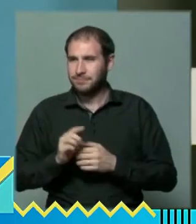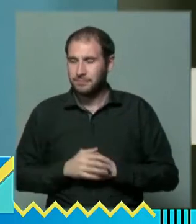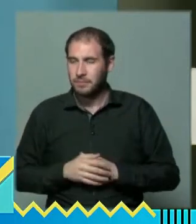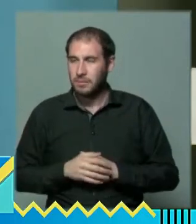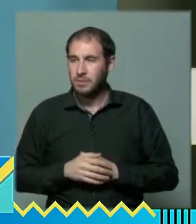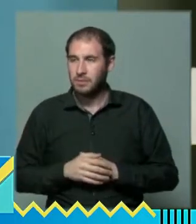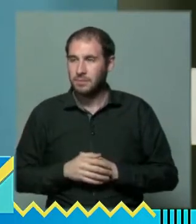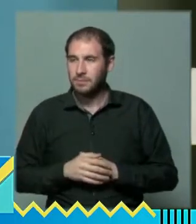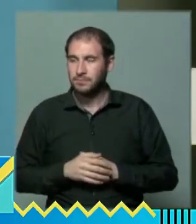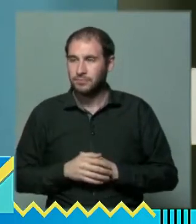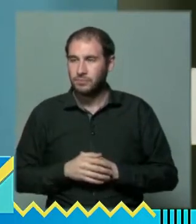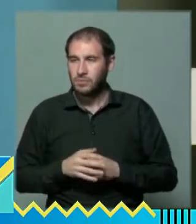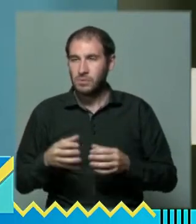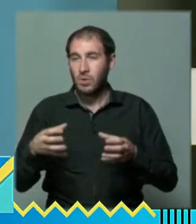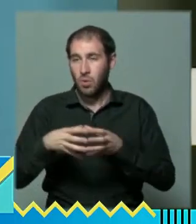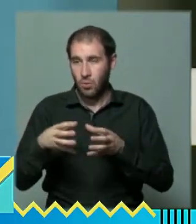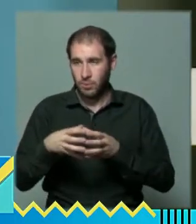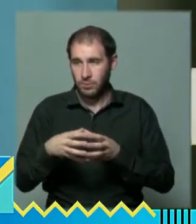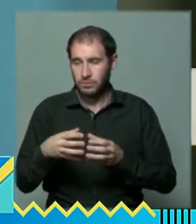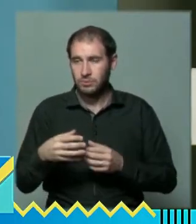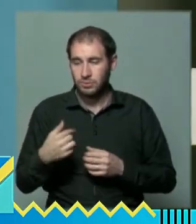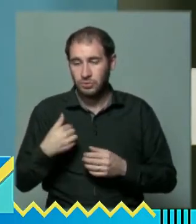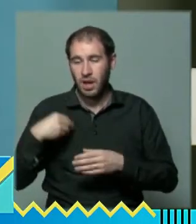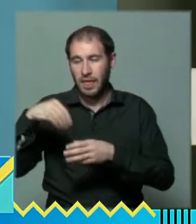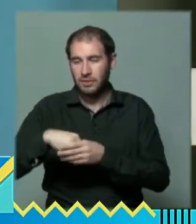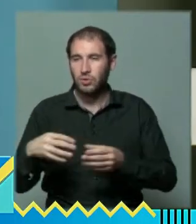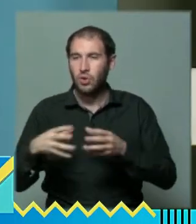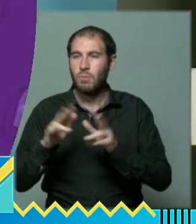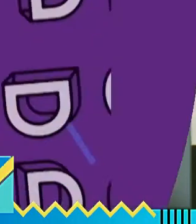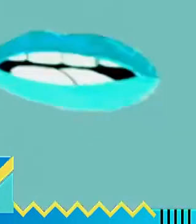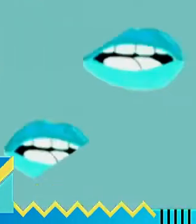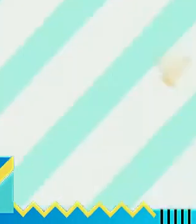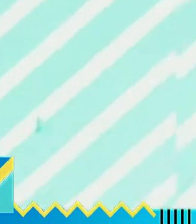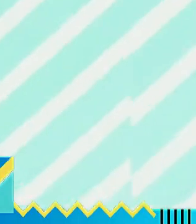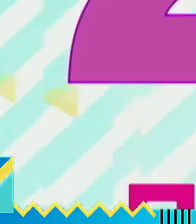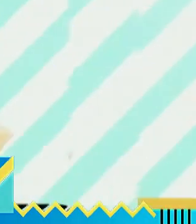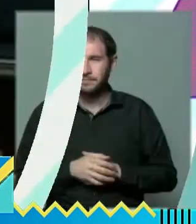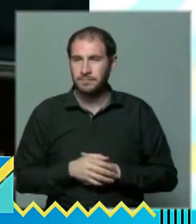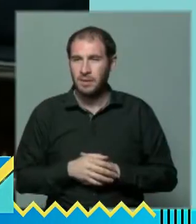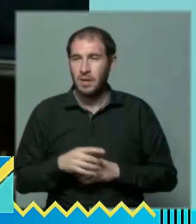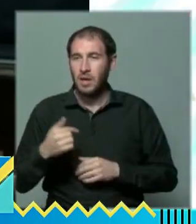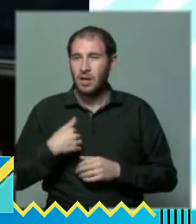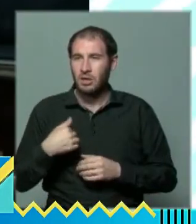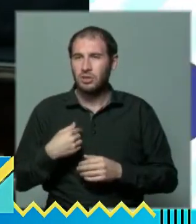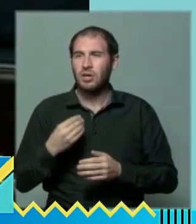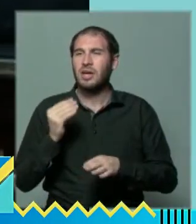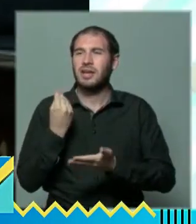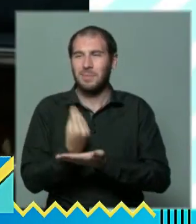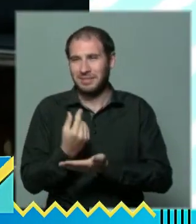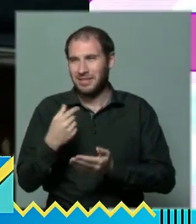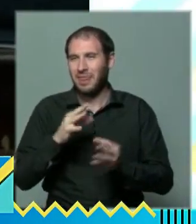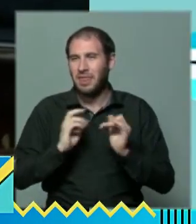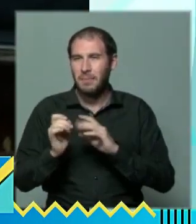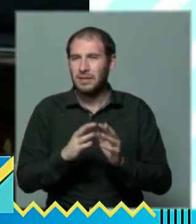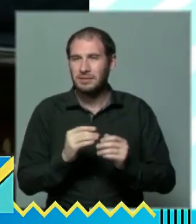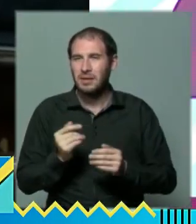de parte del bloque al que pertenezco, el bloque de Partido Justicialista. He sido la voz cantante en el debate